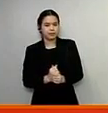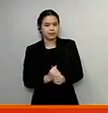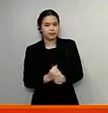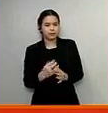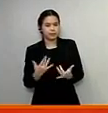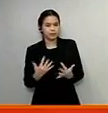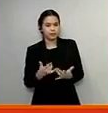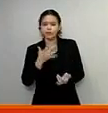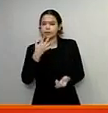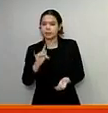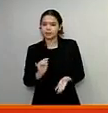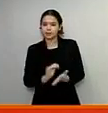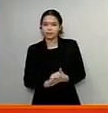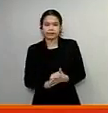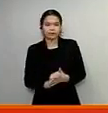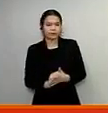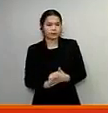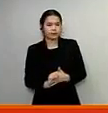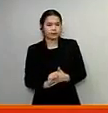Suerte.